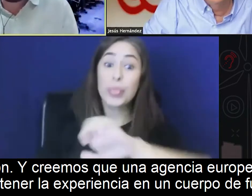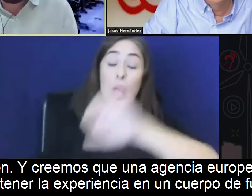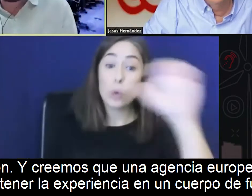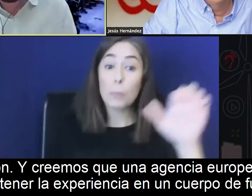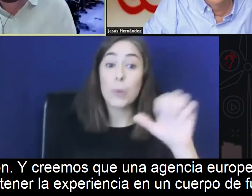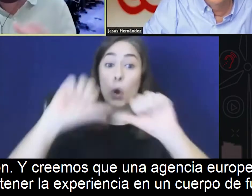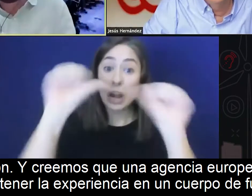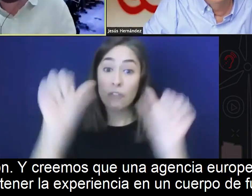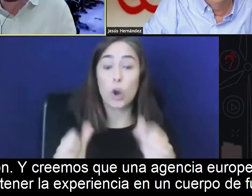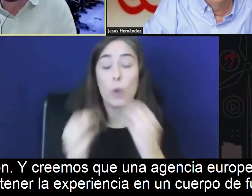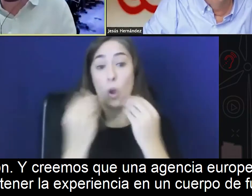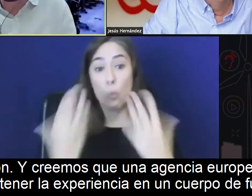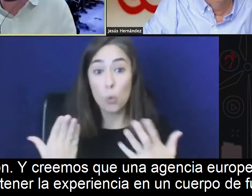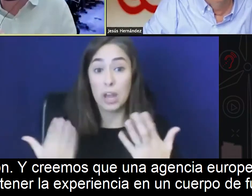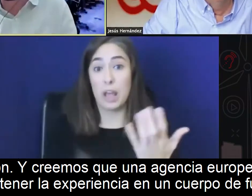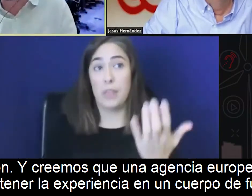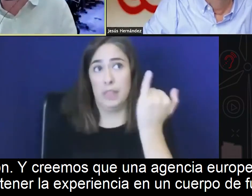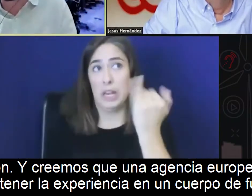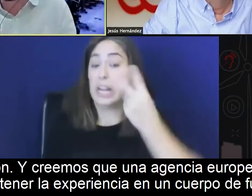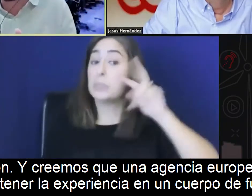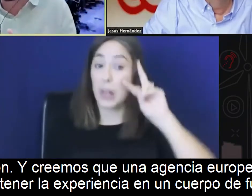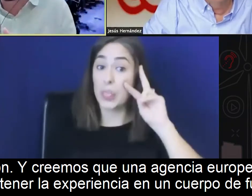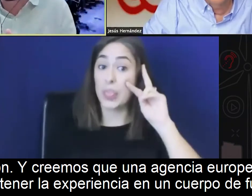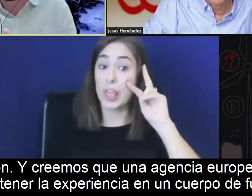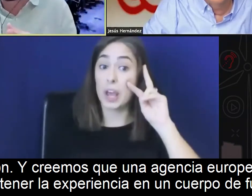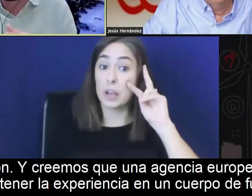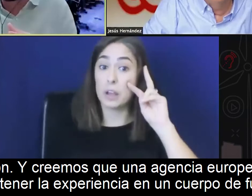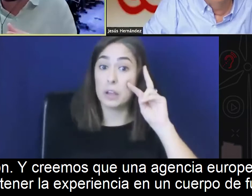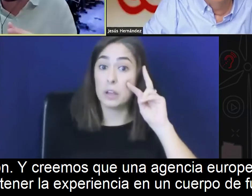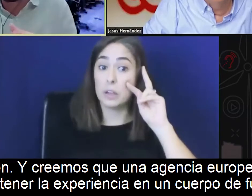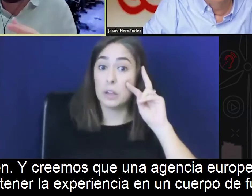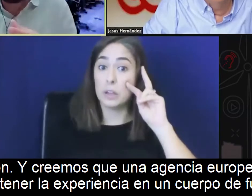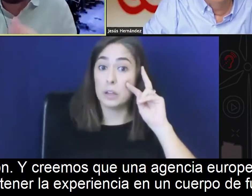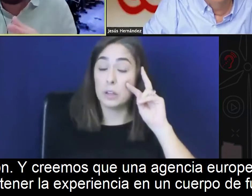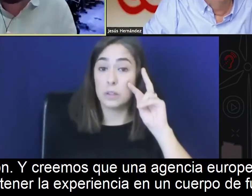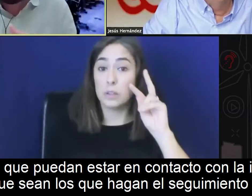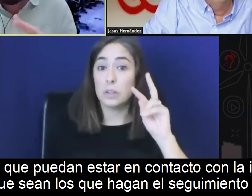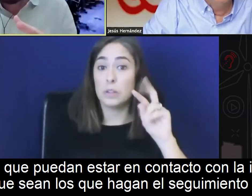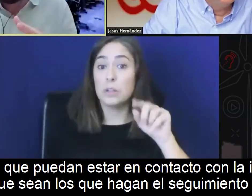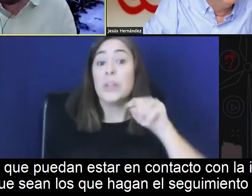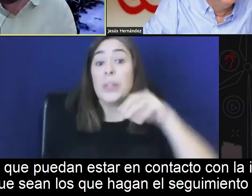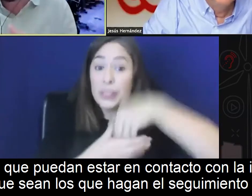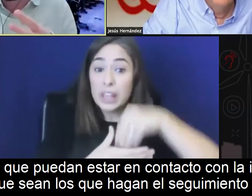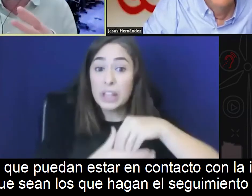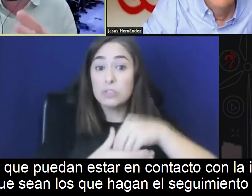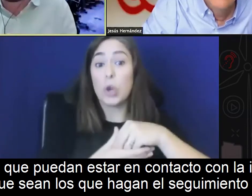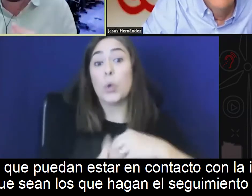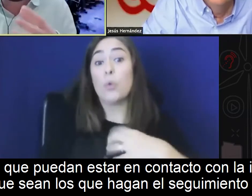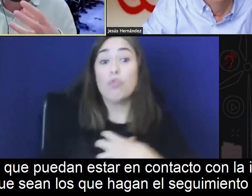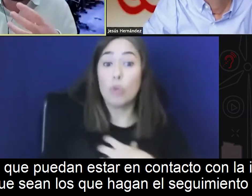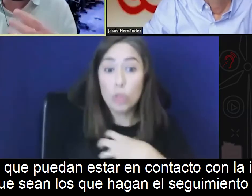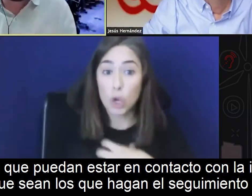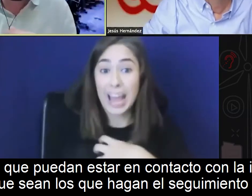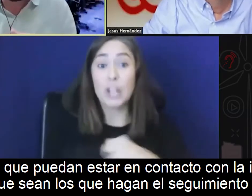la experiencia en un cuerpo de funcionarios independientes que